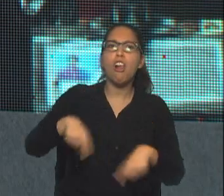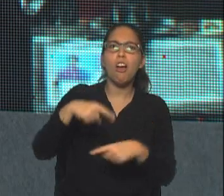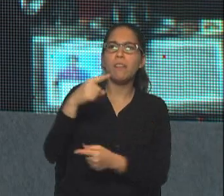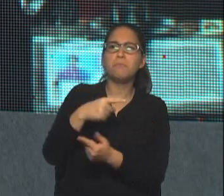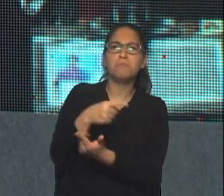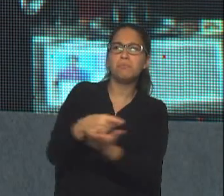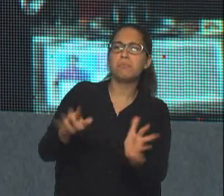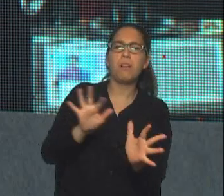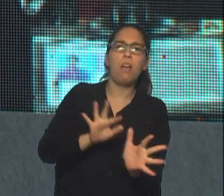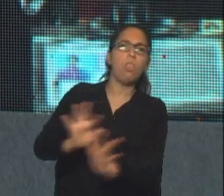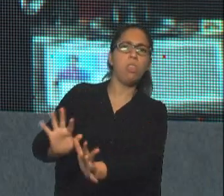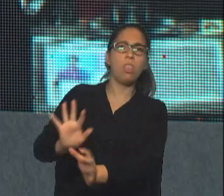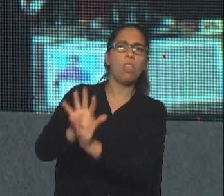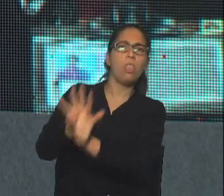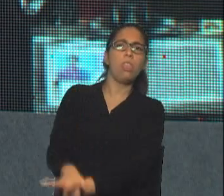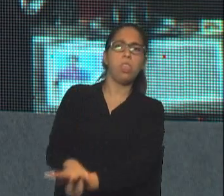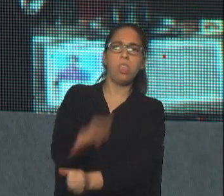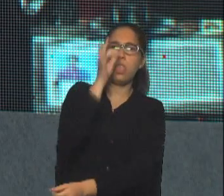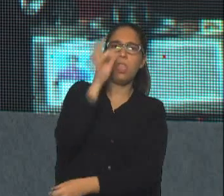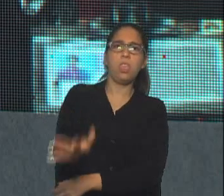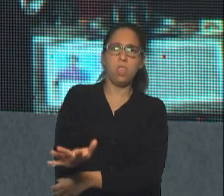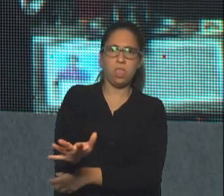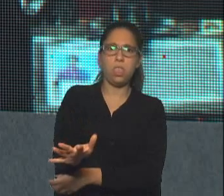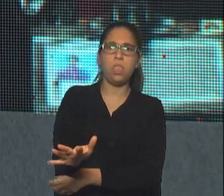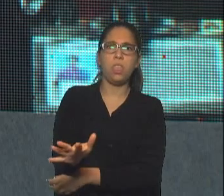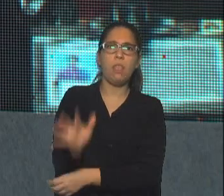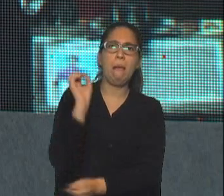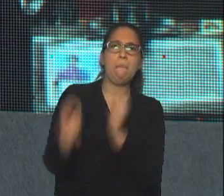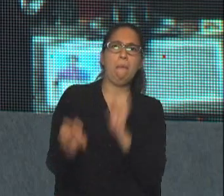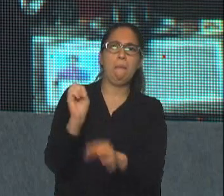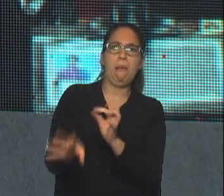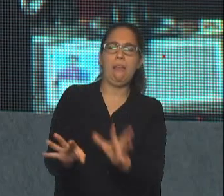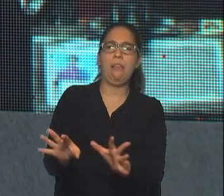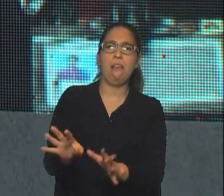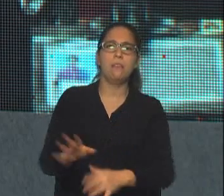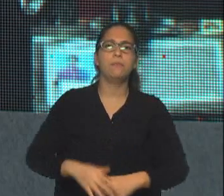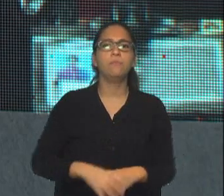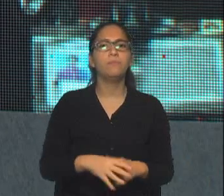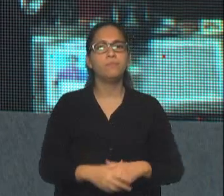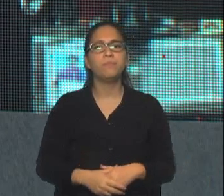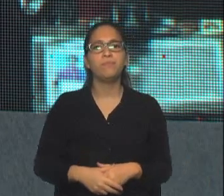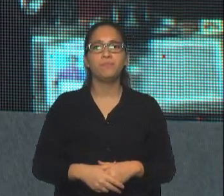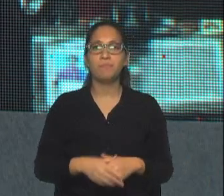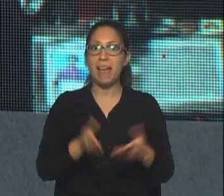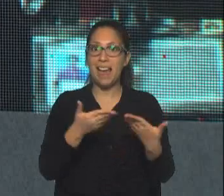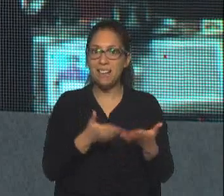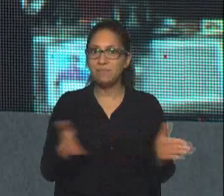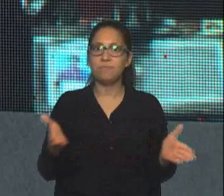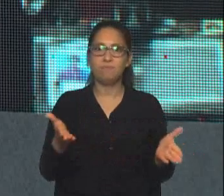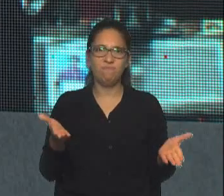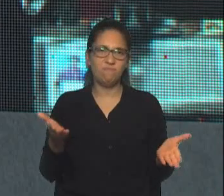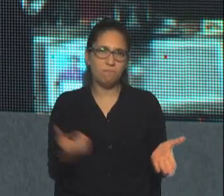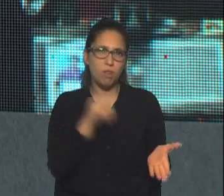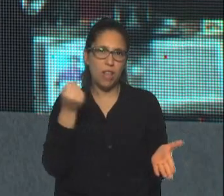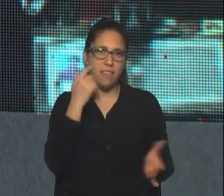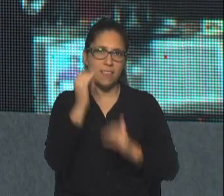sesgados han sido menospreciados han sido esos juzgados a lo largo de la historia le dio un poquito de Marco la introducción Por supuesto porque amerita